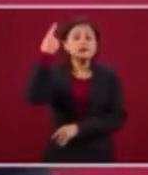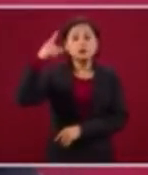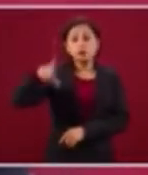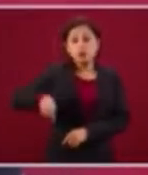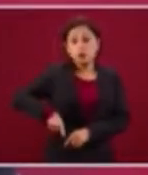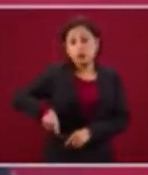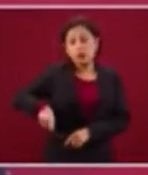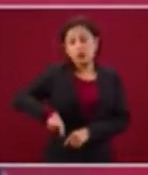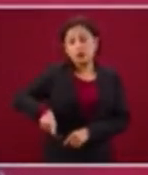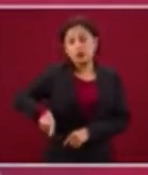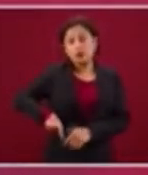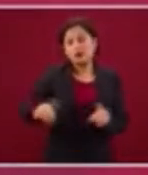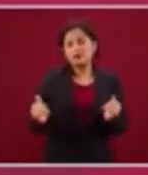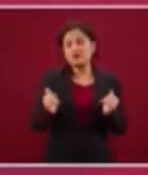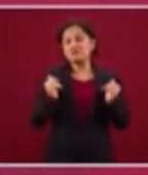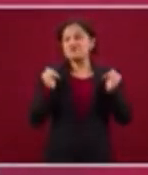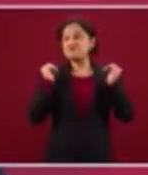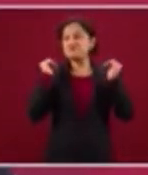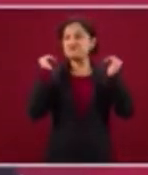faraónico